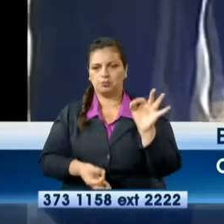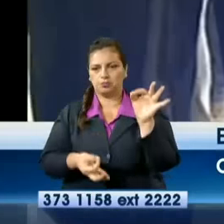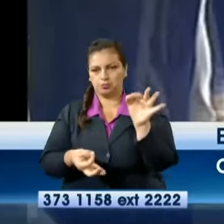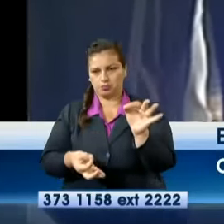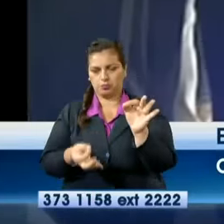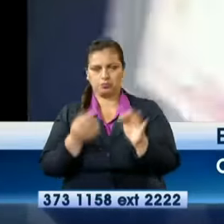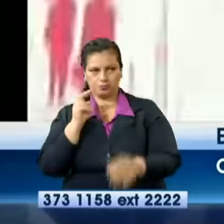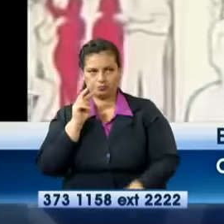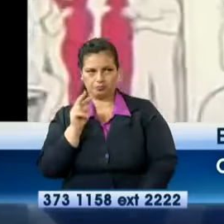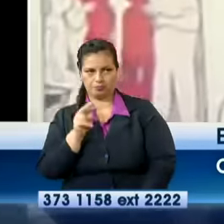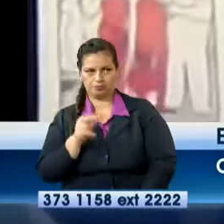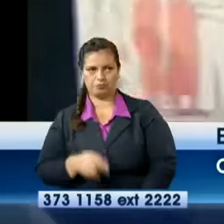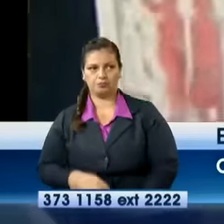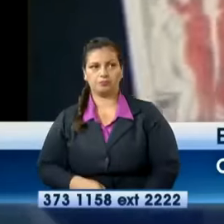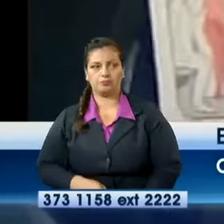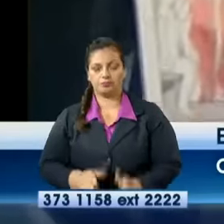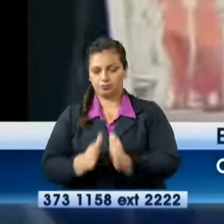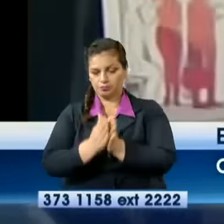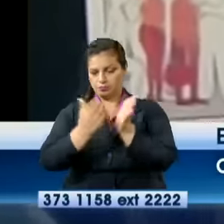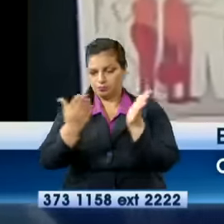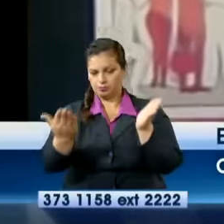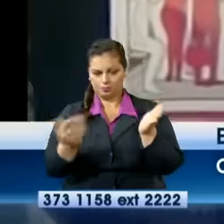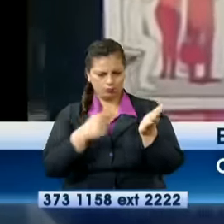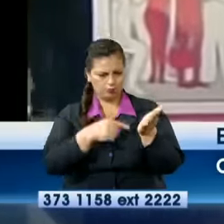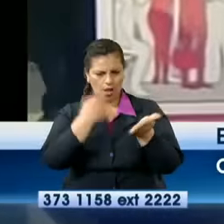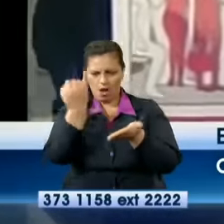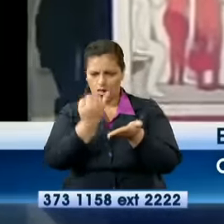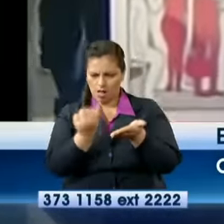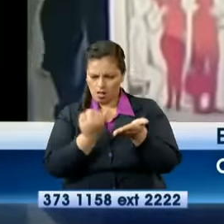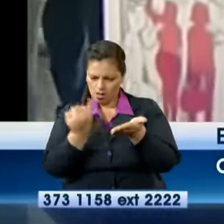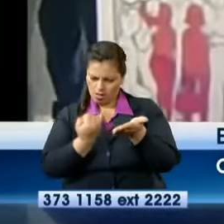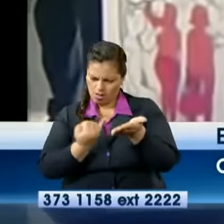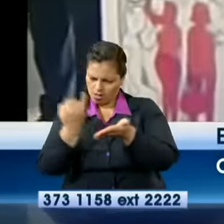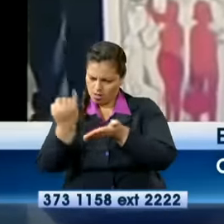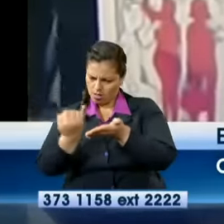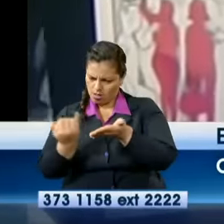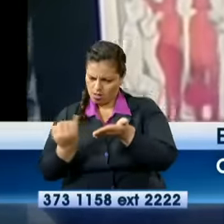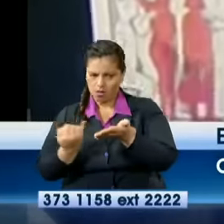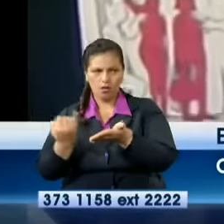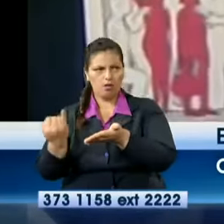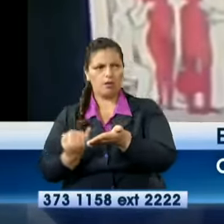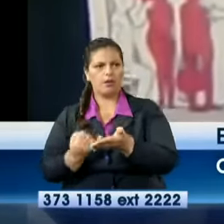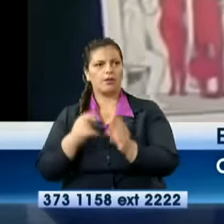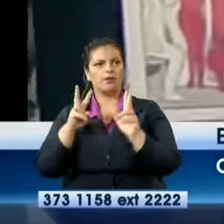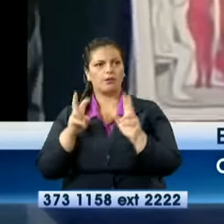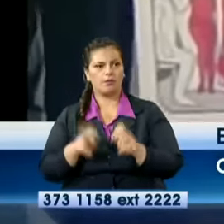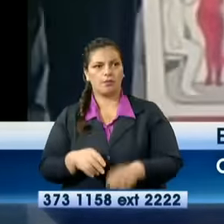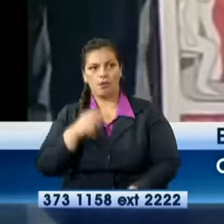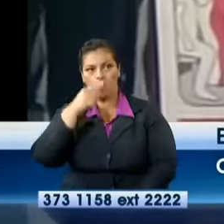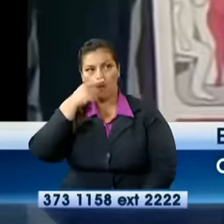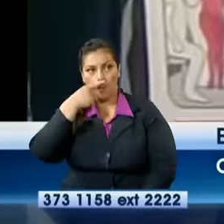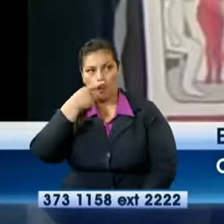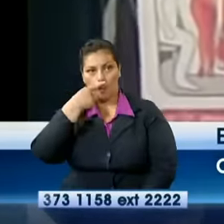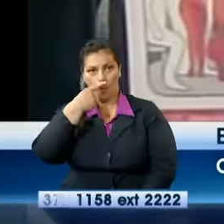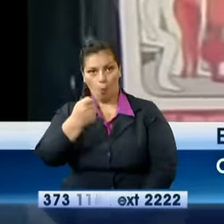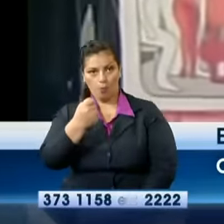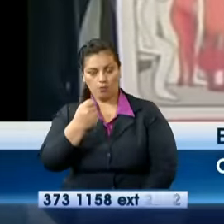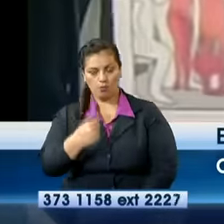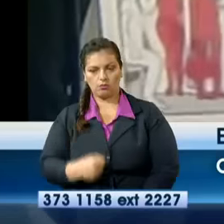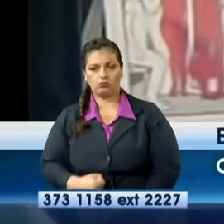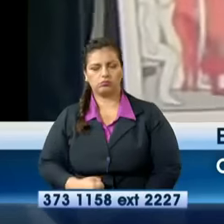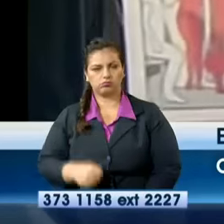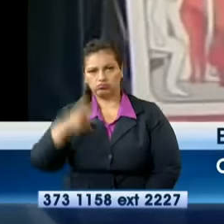que tiene adentro algo muy gráfico que simula un caso de supuesto acoso. Abajo dice que el artículo 170